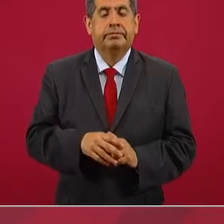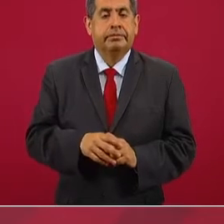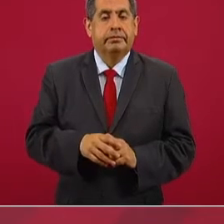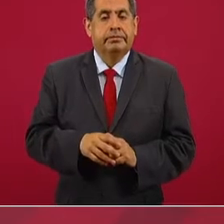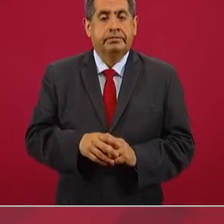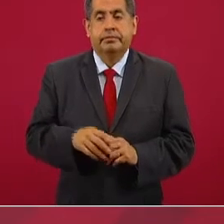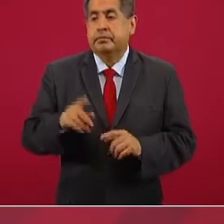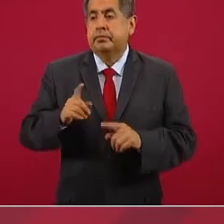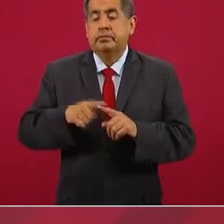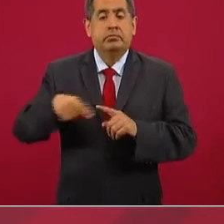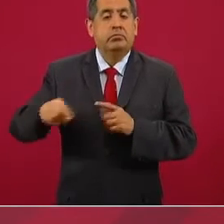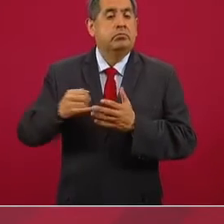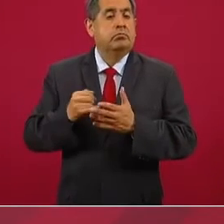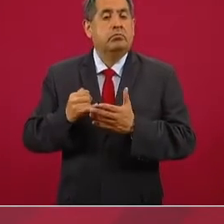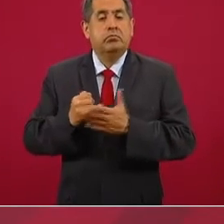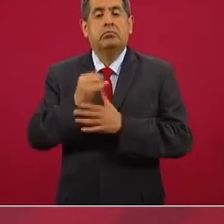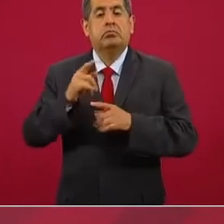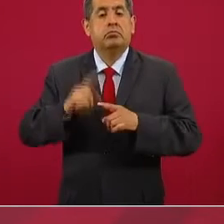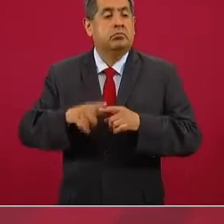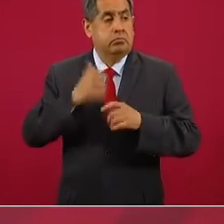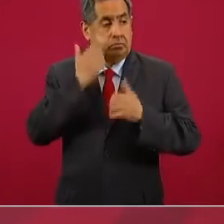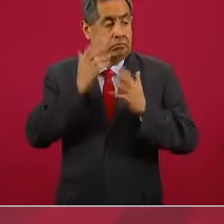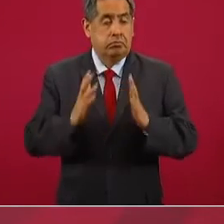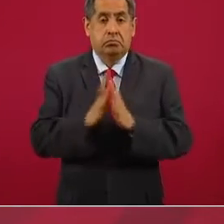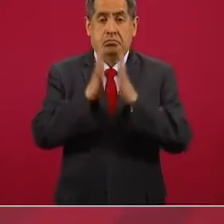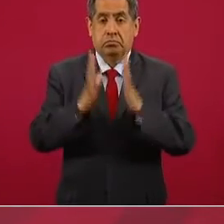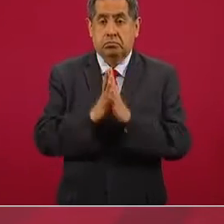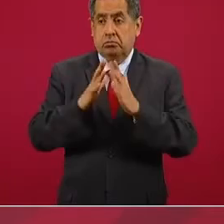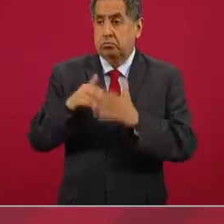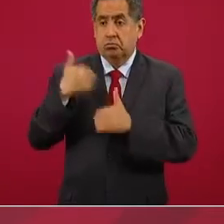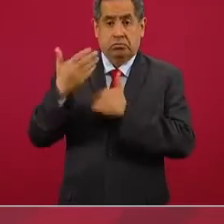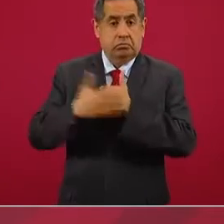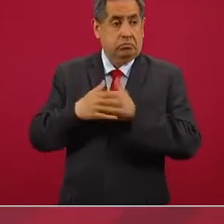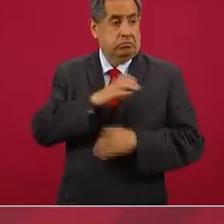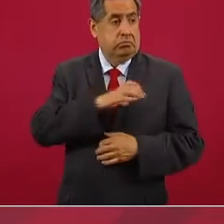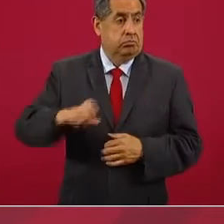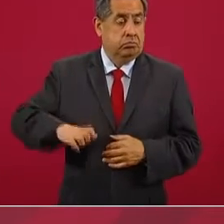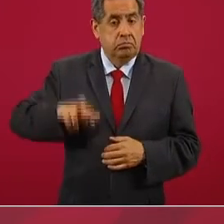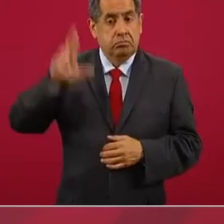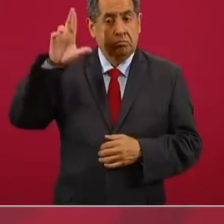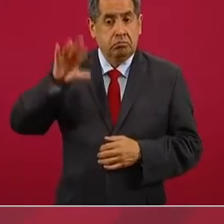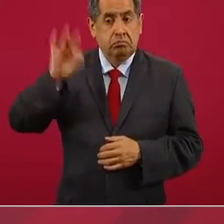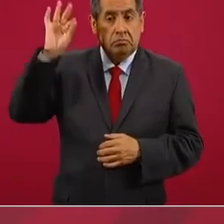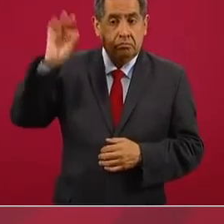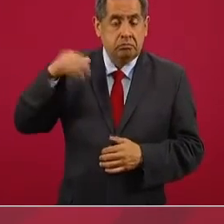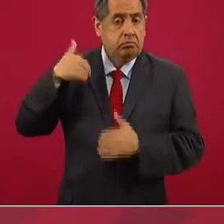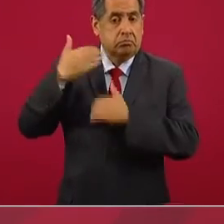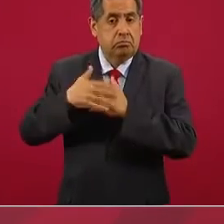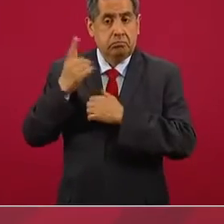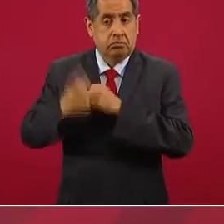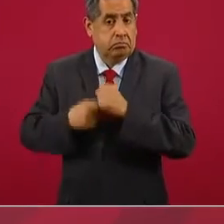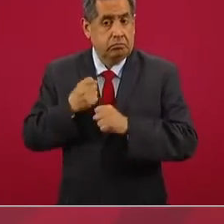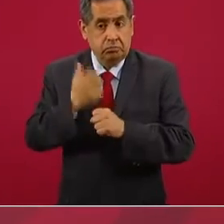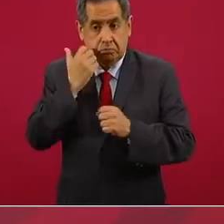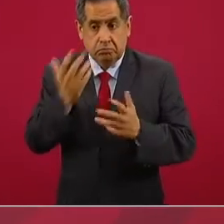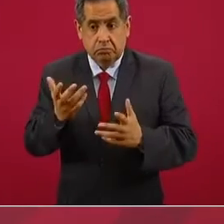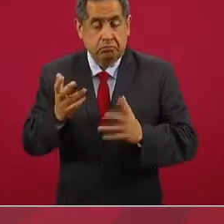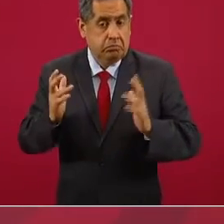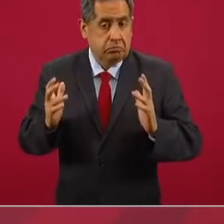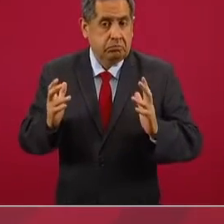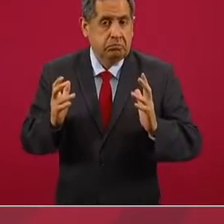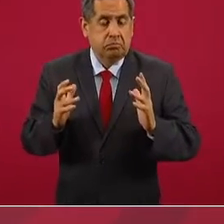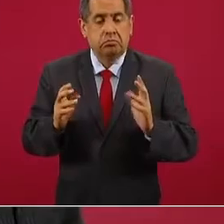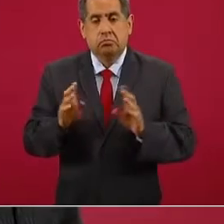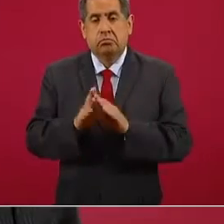decidido que quienes quieran participar en los procesos electorales del año próximo